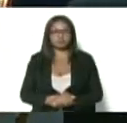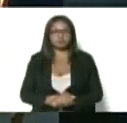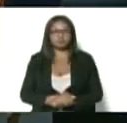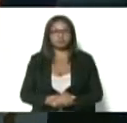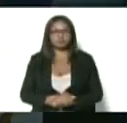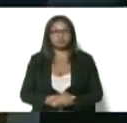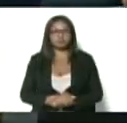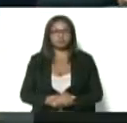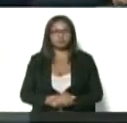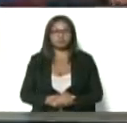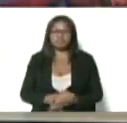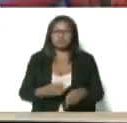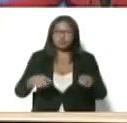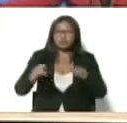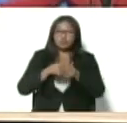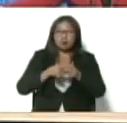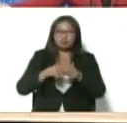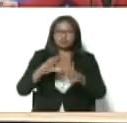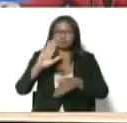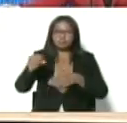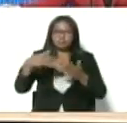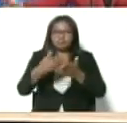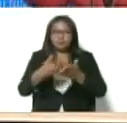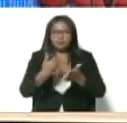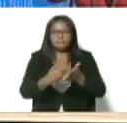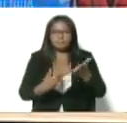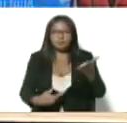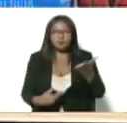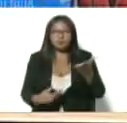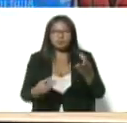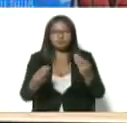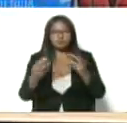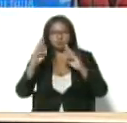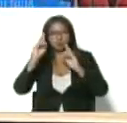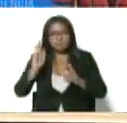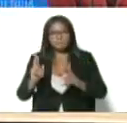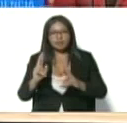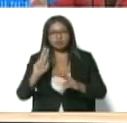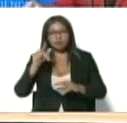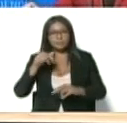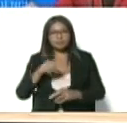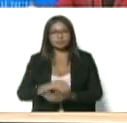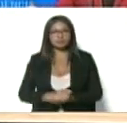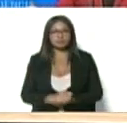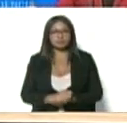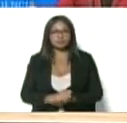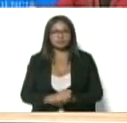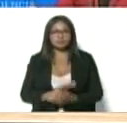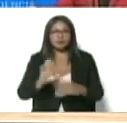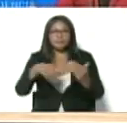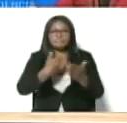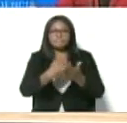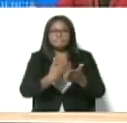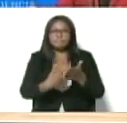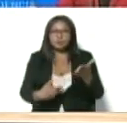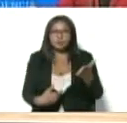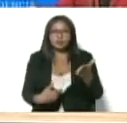igualmente me propone un muy respetuosamente me proponen